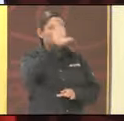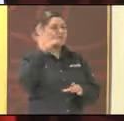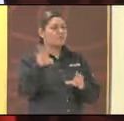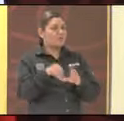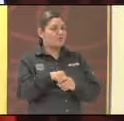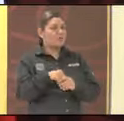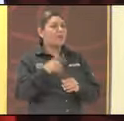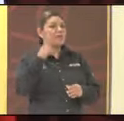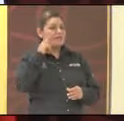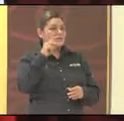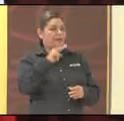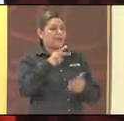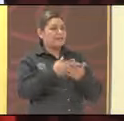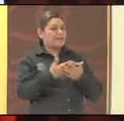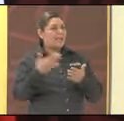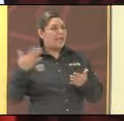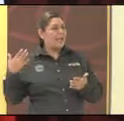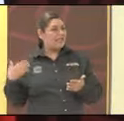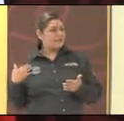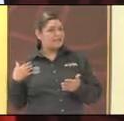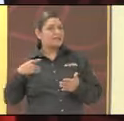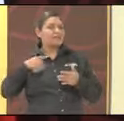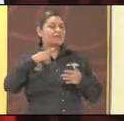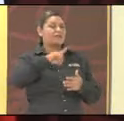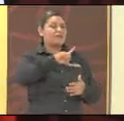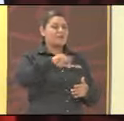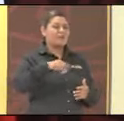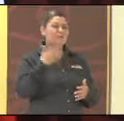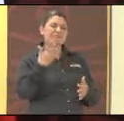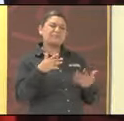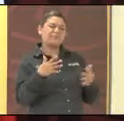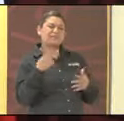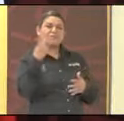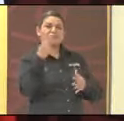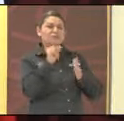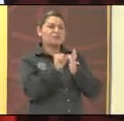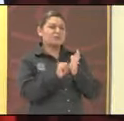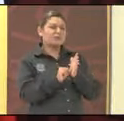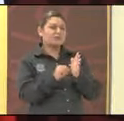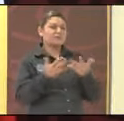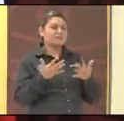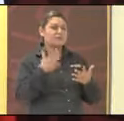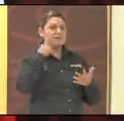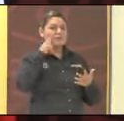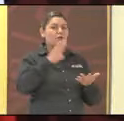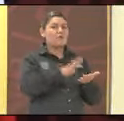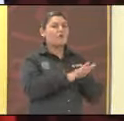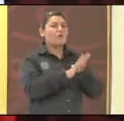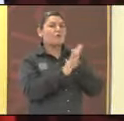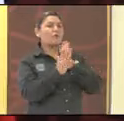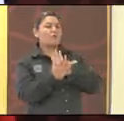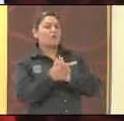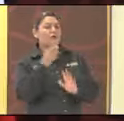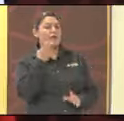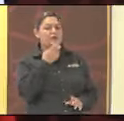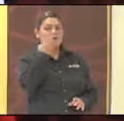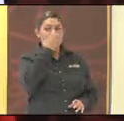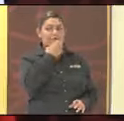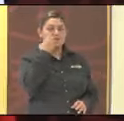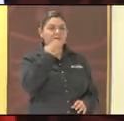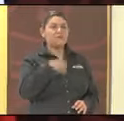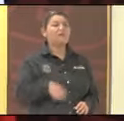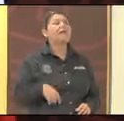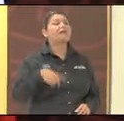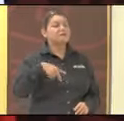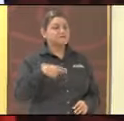el después en unos 2 meses para que vean ustedes cómo la transformamos esa escuela. Emiliano Zapata.